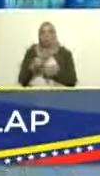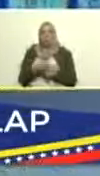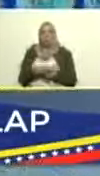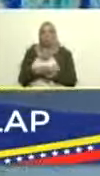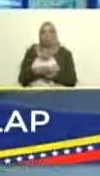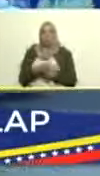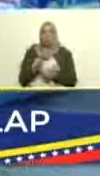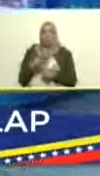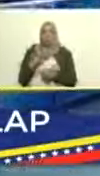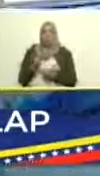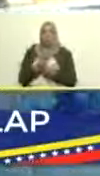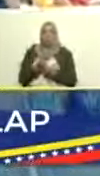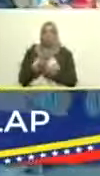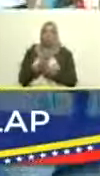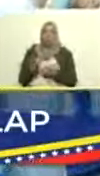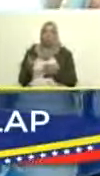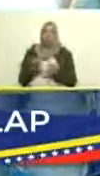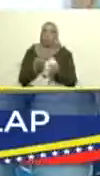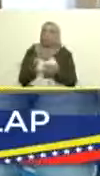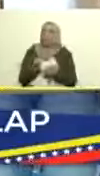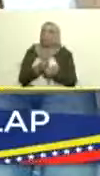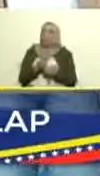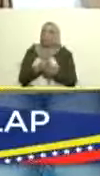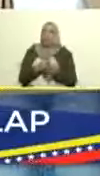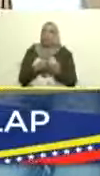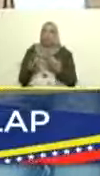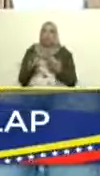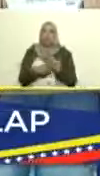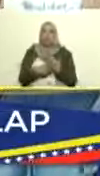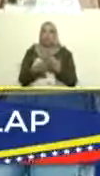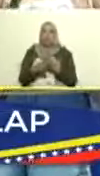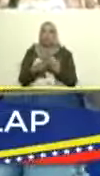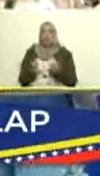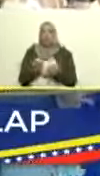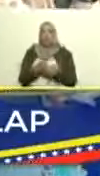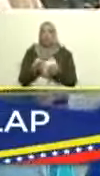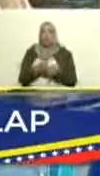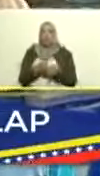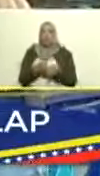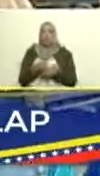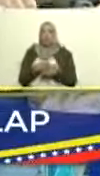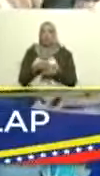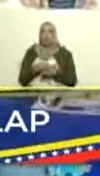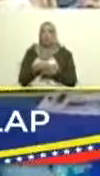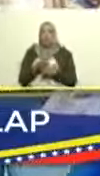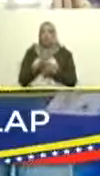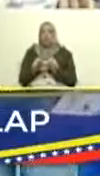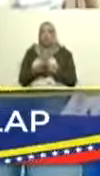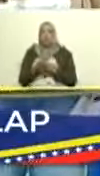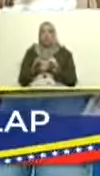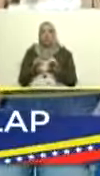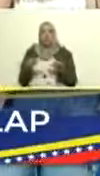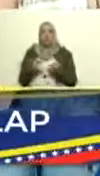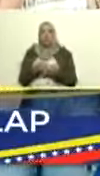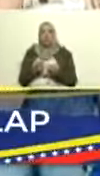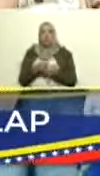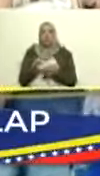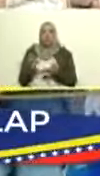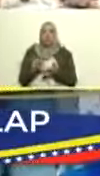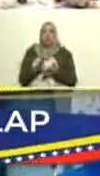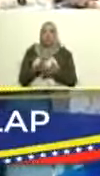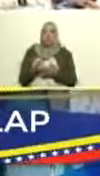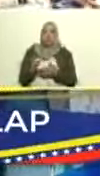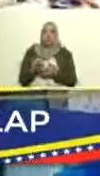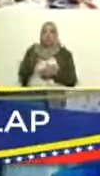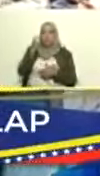Por eso aquí está vinculado el CLAP, la agricultura urbana con el Ministerio de Agricultura Urbana y la Gran Misión Agrovenezuela y